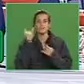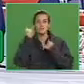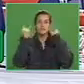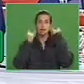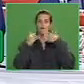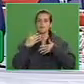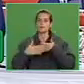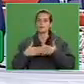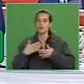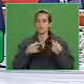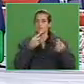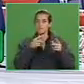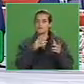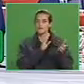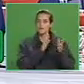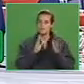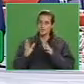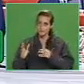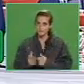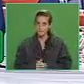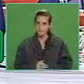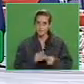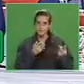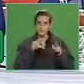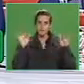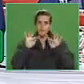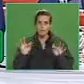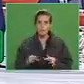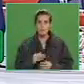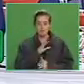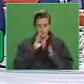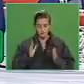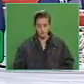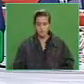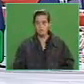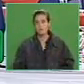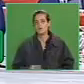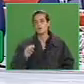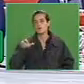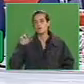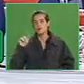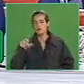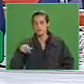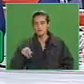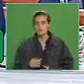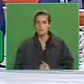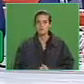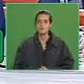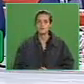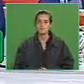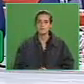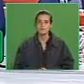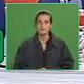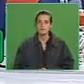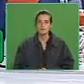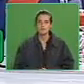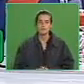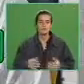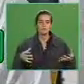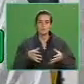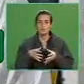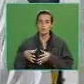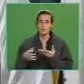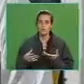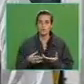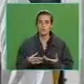ideas más avanzadas de varias épocas, de varias fuentes, del cristianismo, del marxismo, del bolivarianismo, del indigenismo,